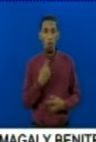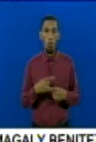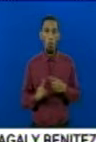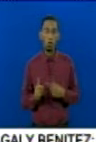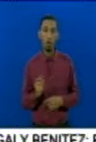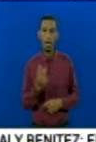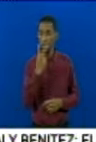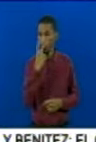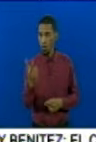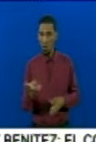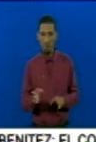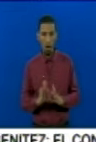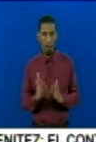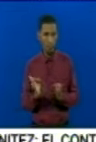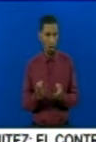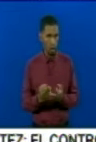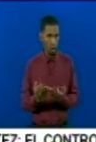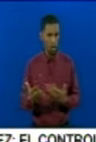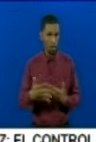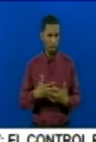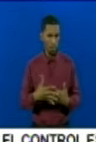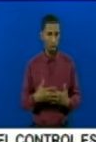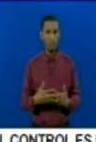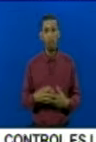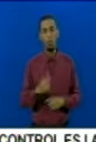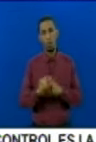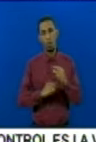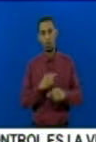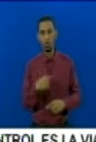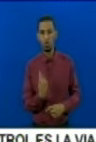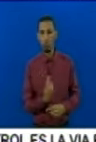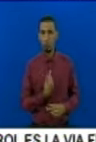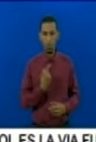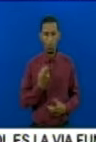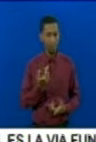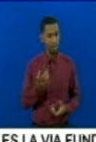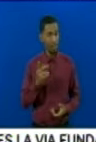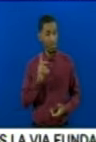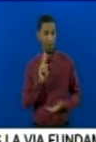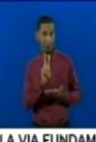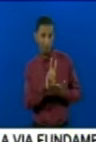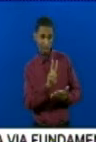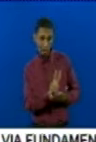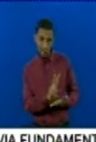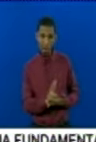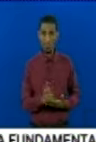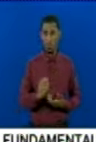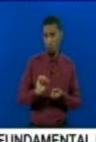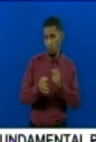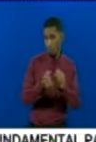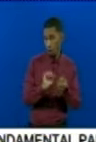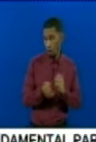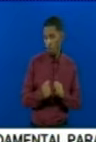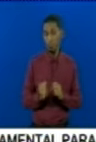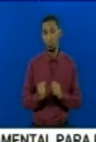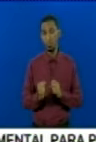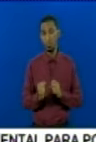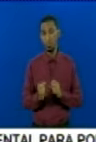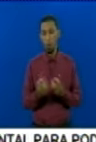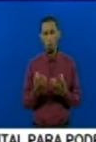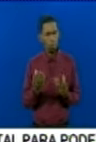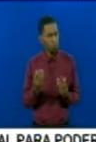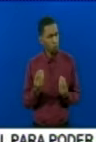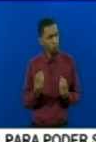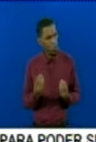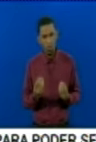a la familia. En estos días lo hemos estado revisando, controlando y chequeando. Hay mucho, mucho, mucho que hacer en